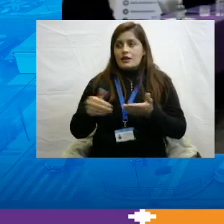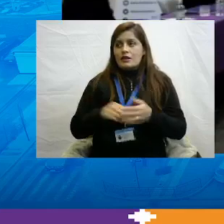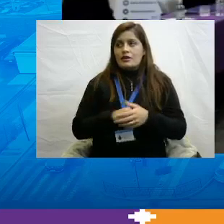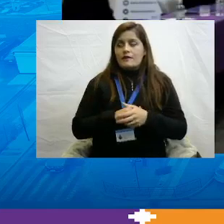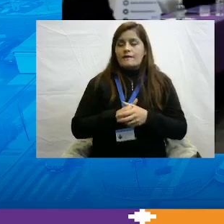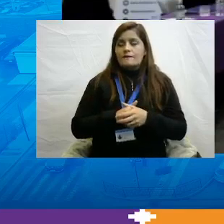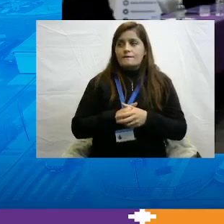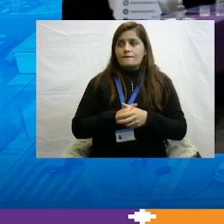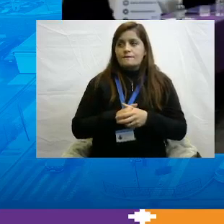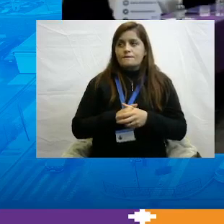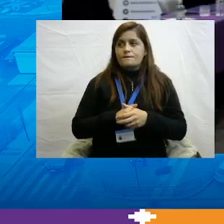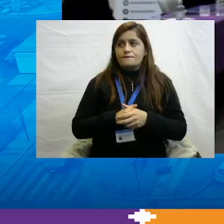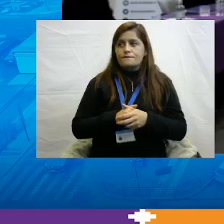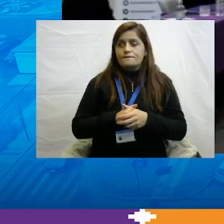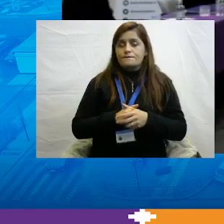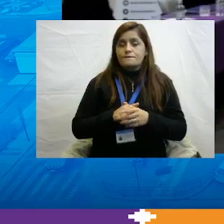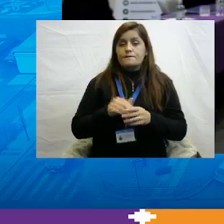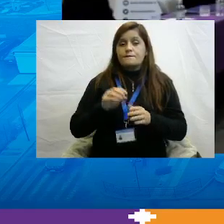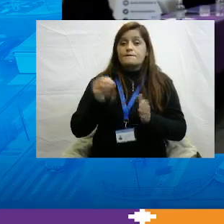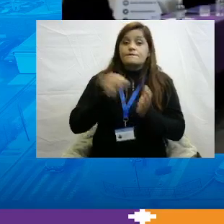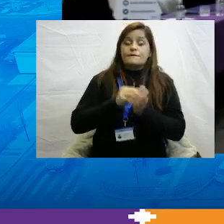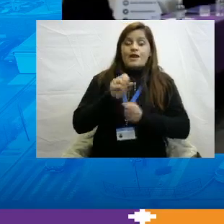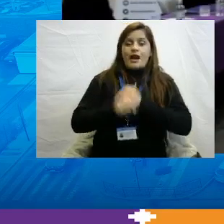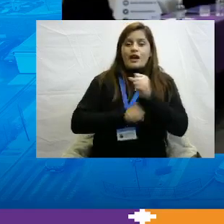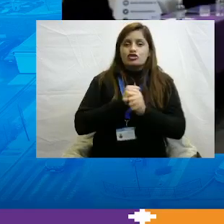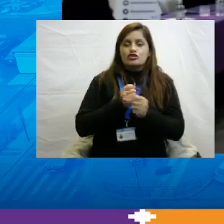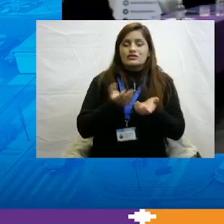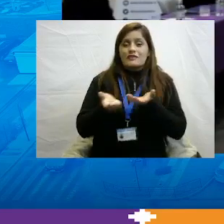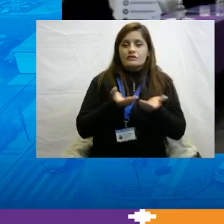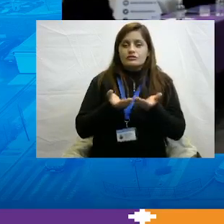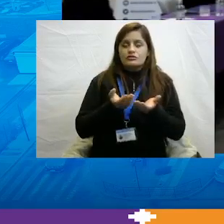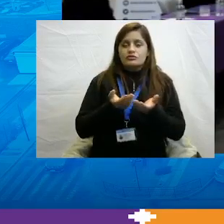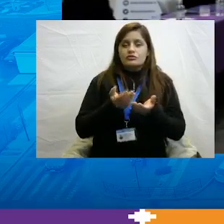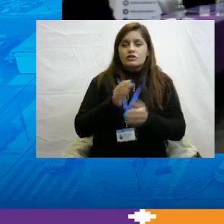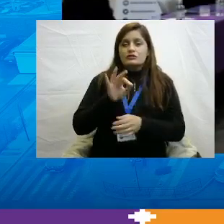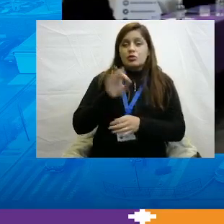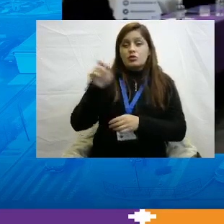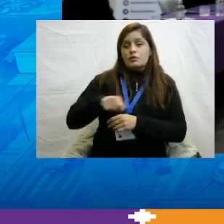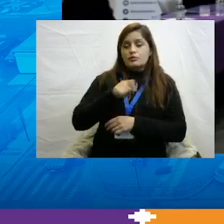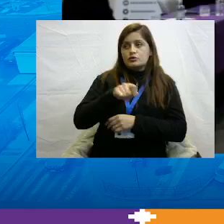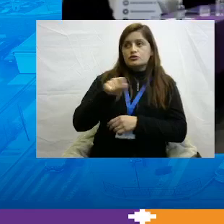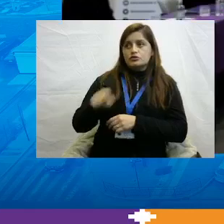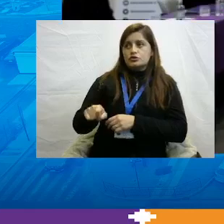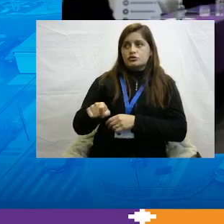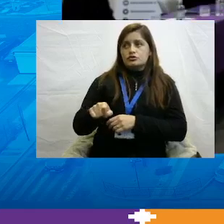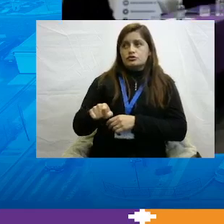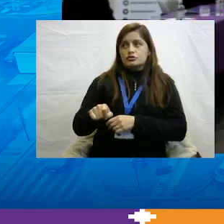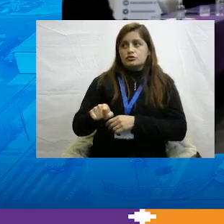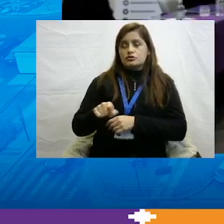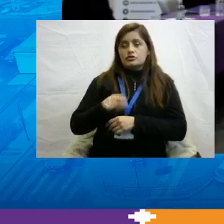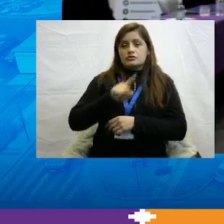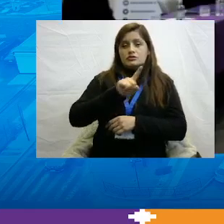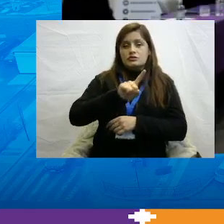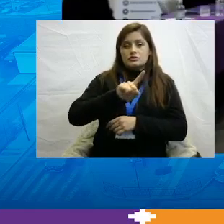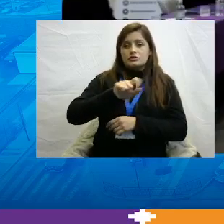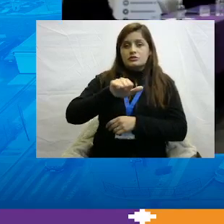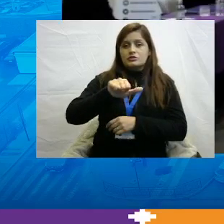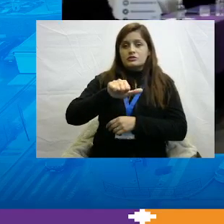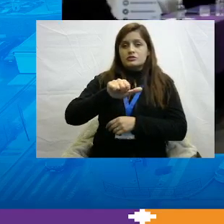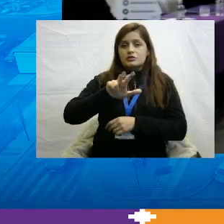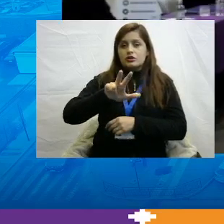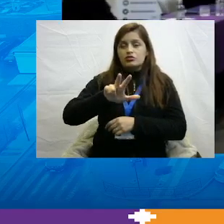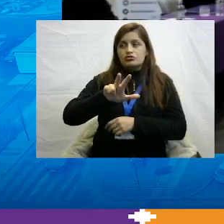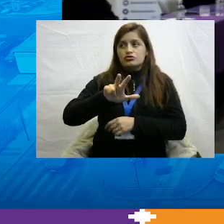2.016.044 pesos. El recargo de los años de servicio, que corresponde al 50%, correspondiendo al 168 letra B del Código del